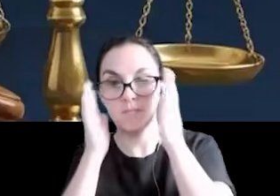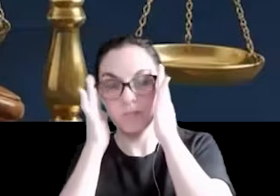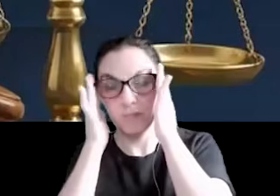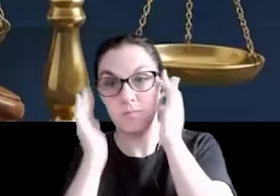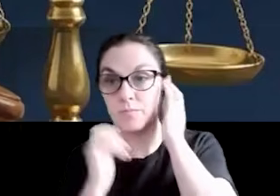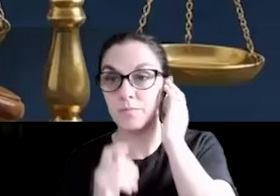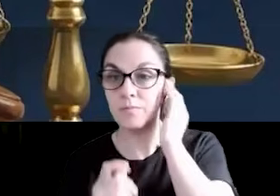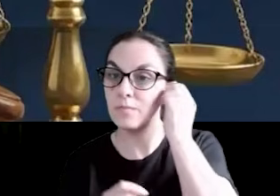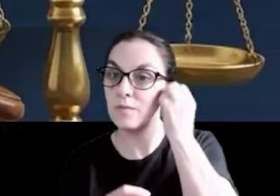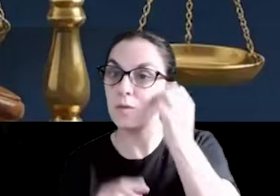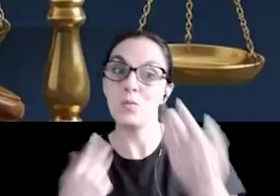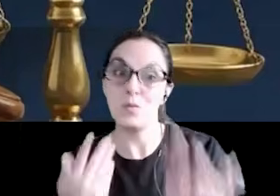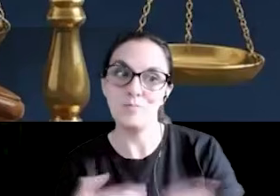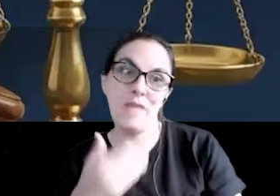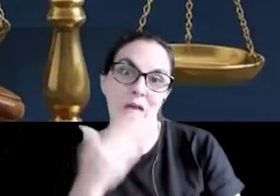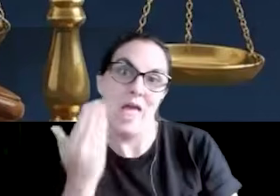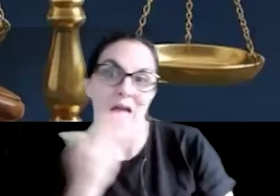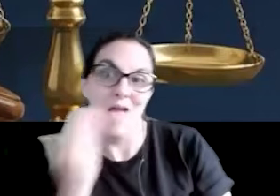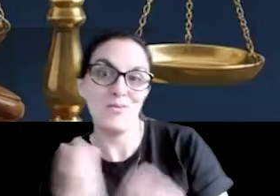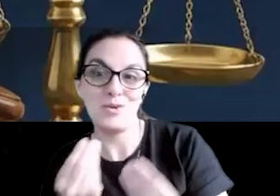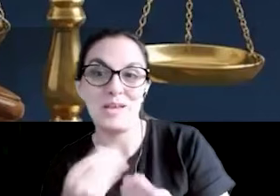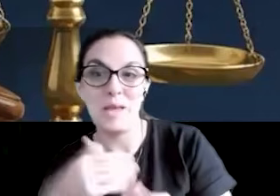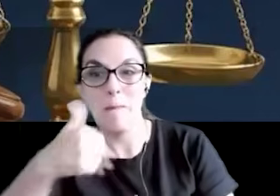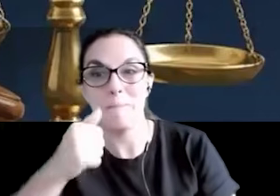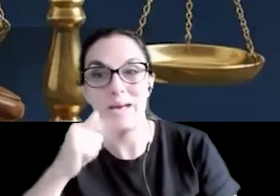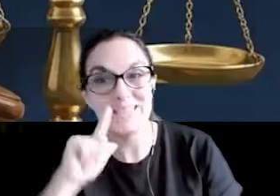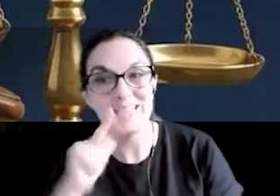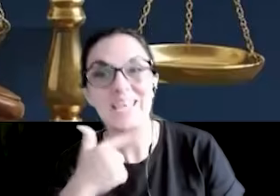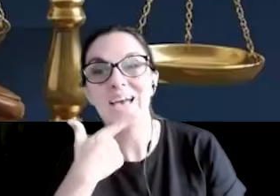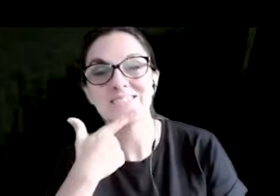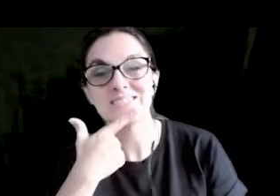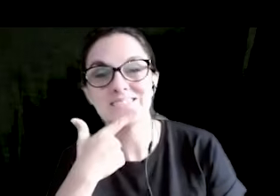haciendo tiempo porque Matías me está